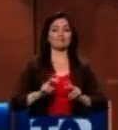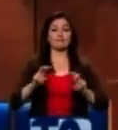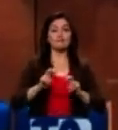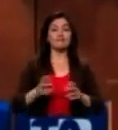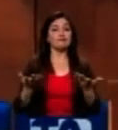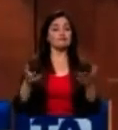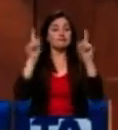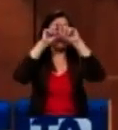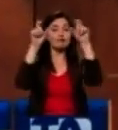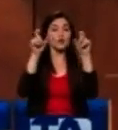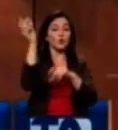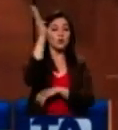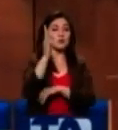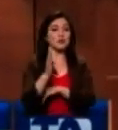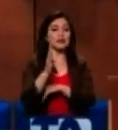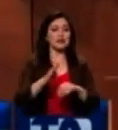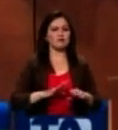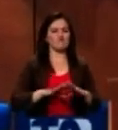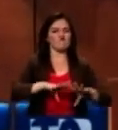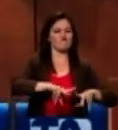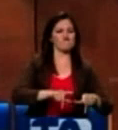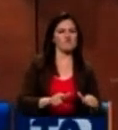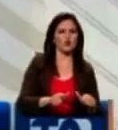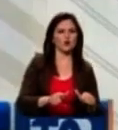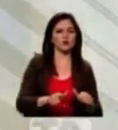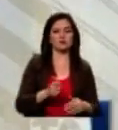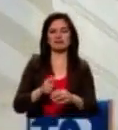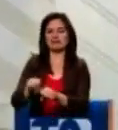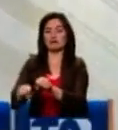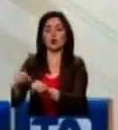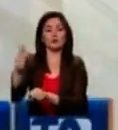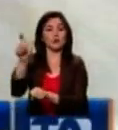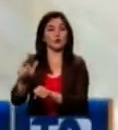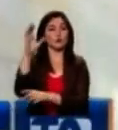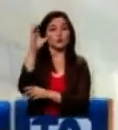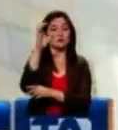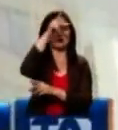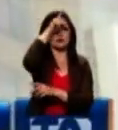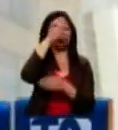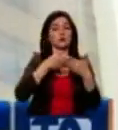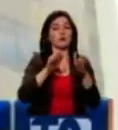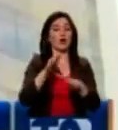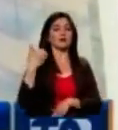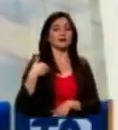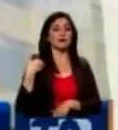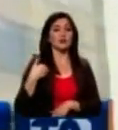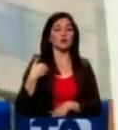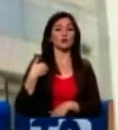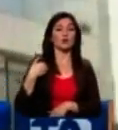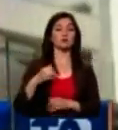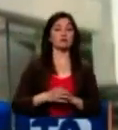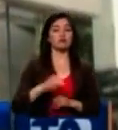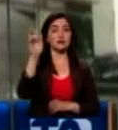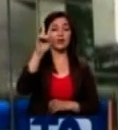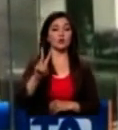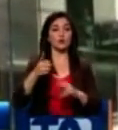compañía corrupta y corruptora como Odebrecht no es prueba suficiente. En Colombia, Perú, Panamá, Argentina y hasta en Venezuela ya